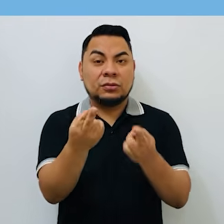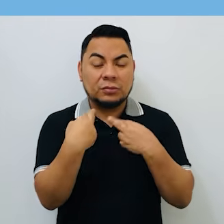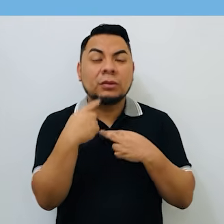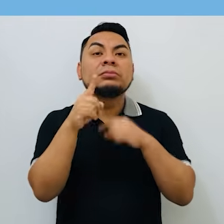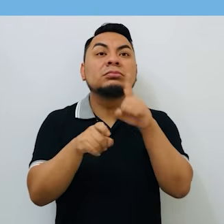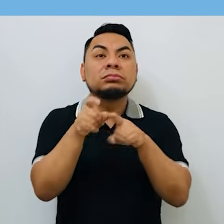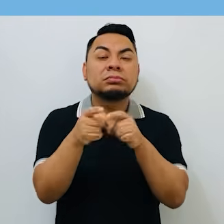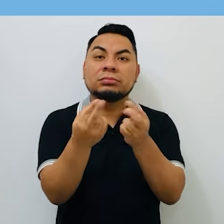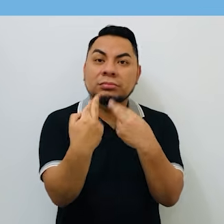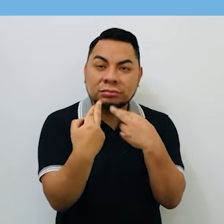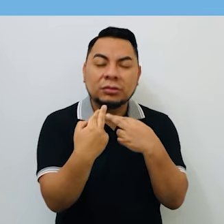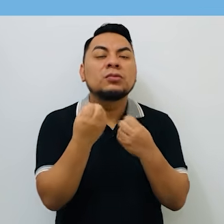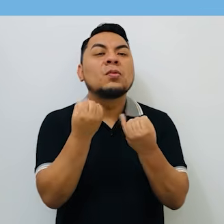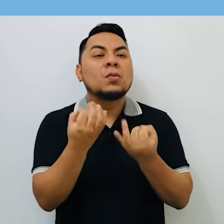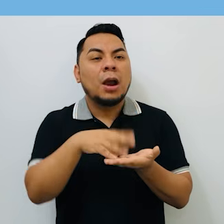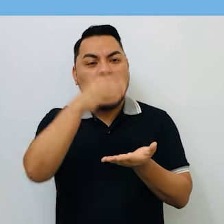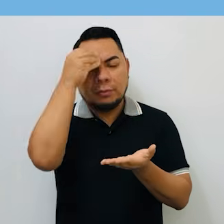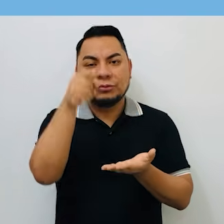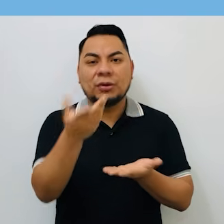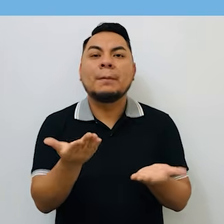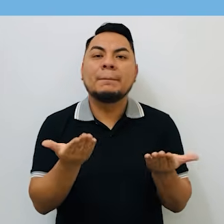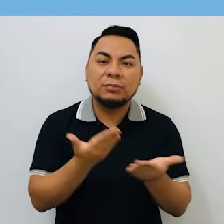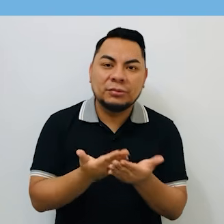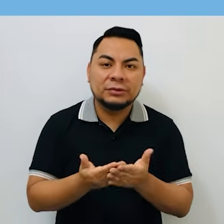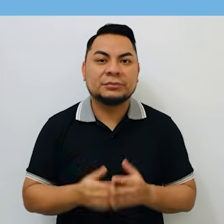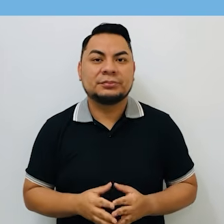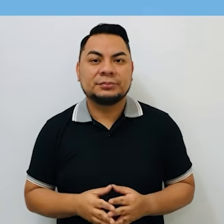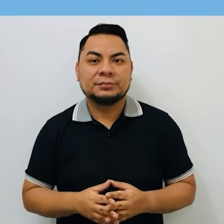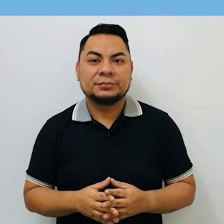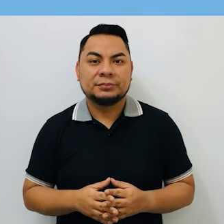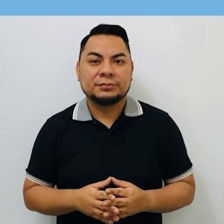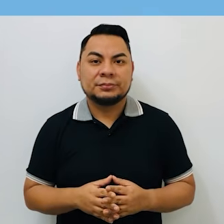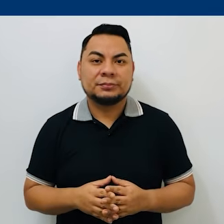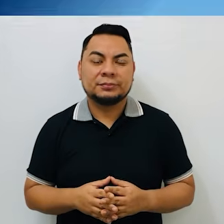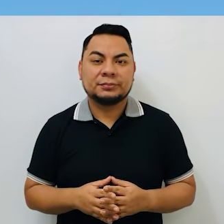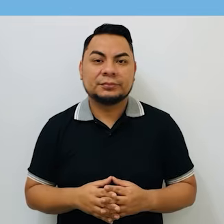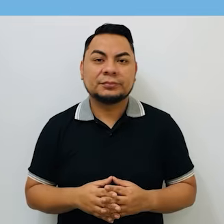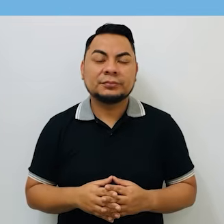final responderás un cuestionario para medir tu aprendizaje.